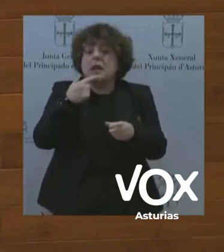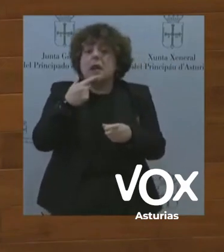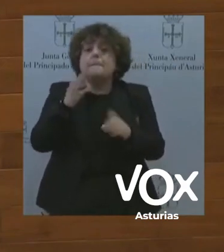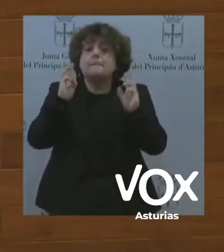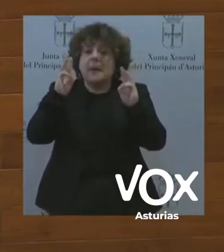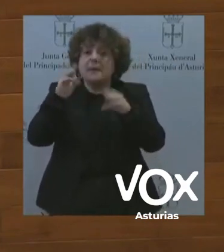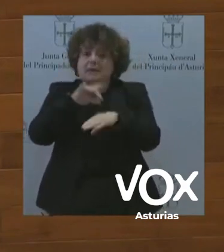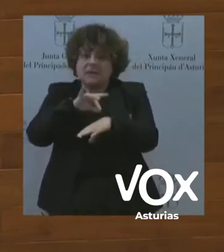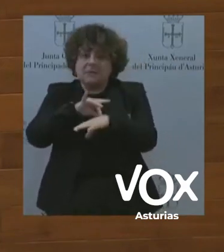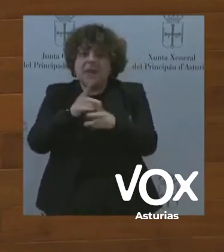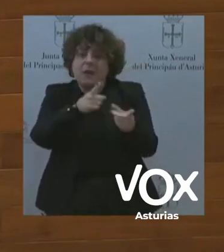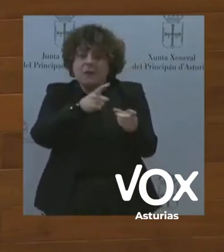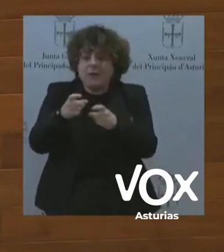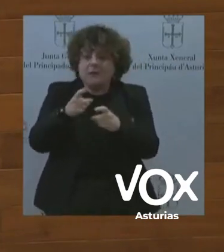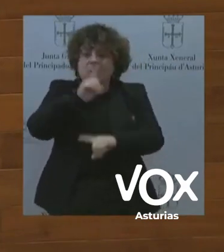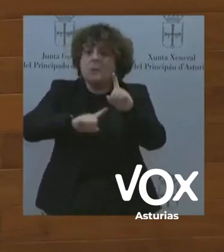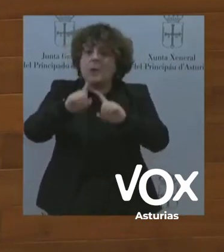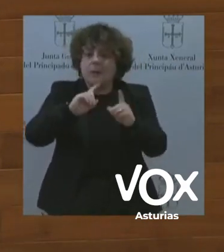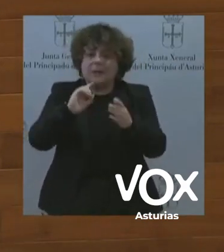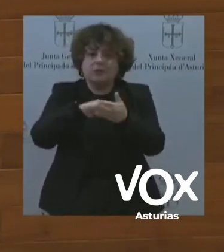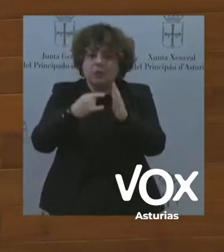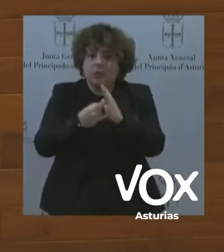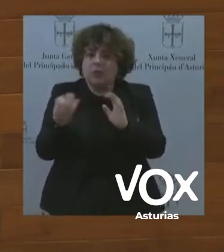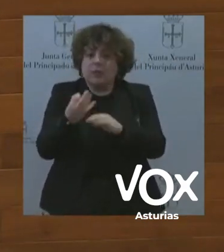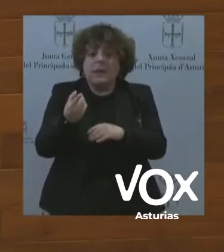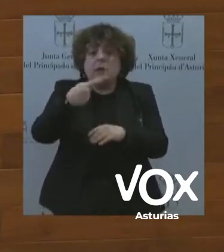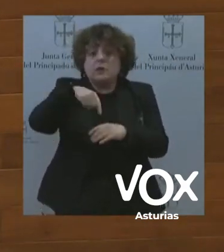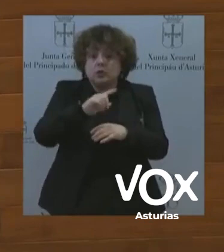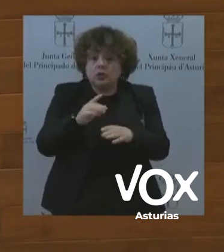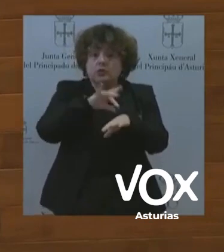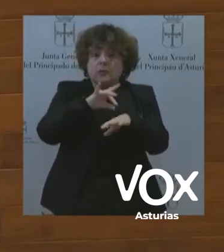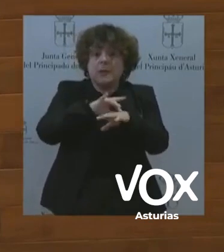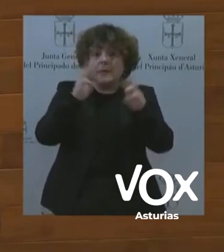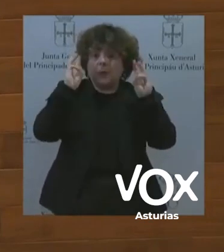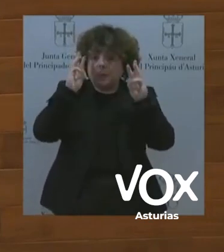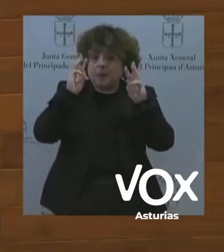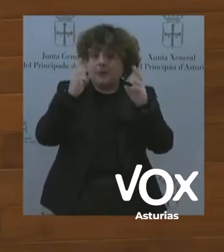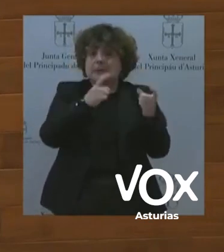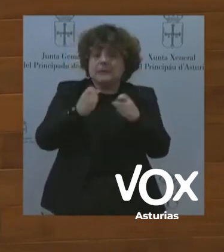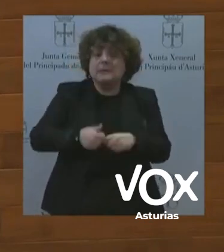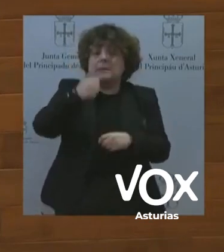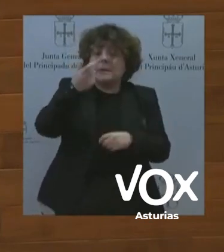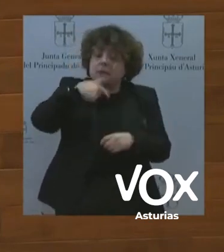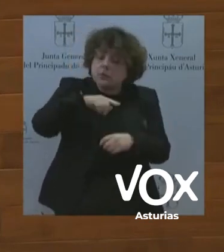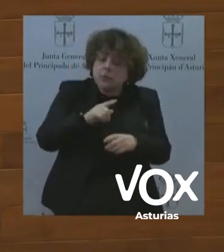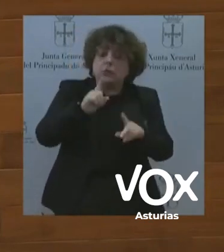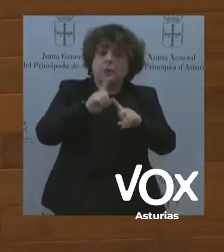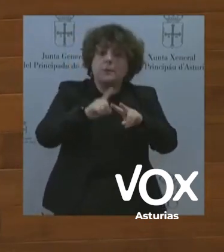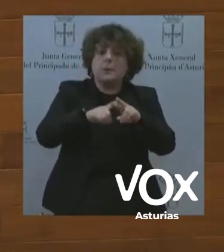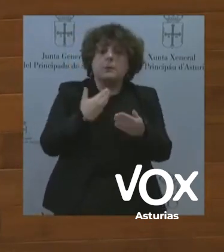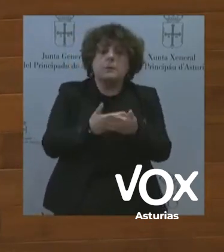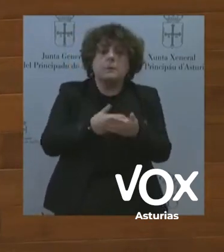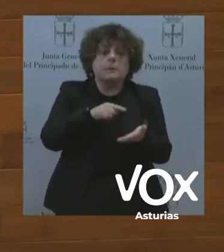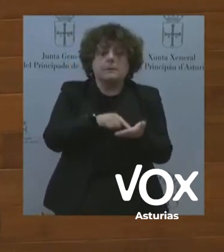más pediatras y nosotros, Vox, fieles a nuestros planteamientos, reclamamos de todos ustedes su apoyo para esta